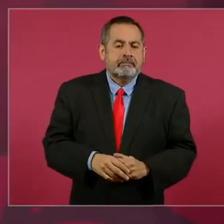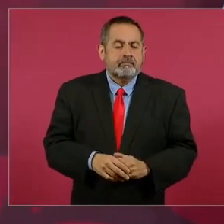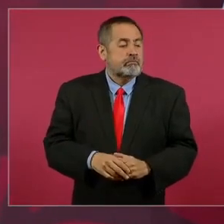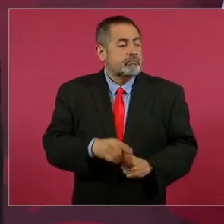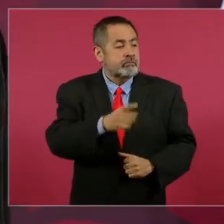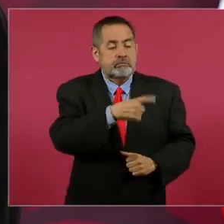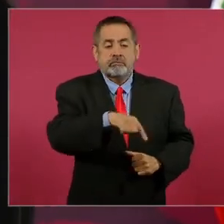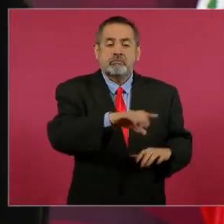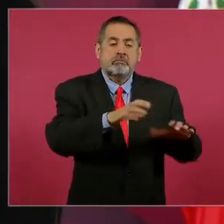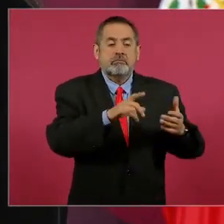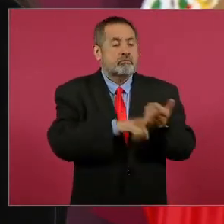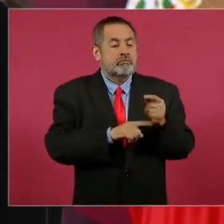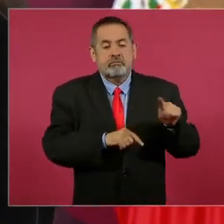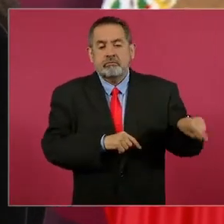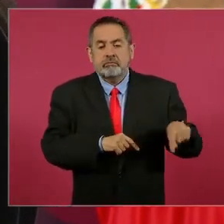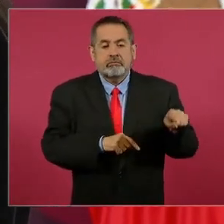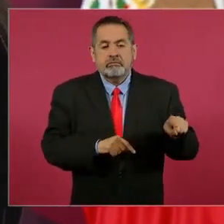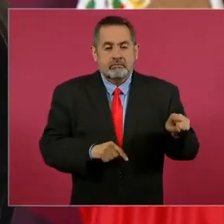Ellos eran